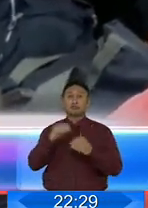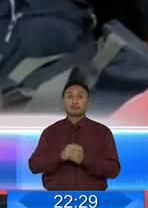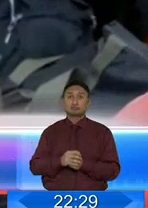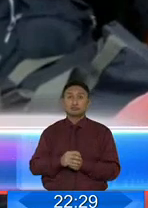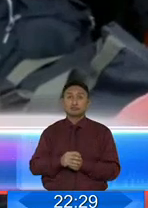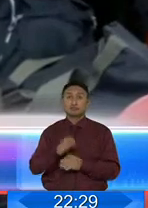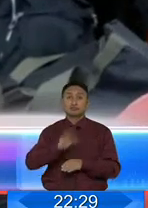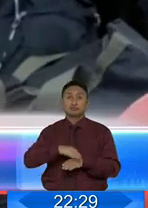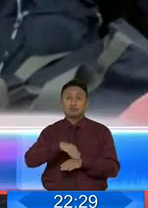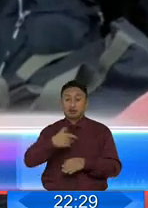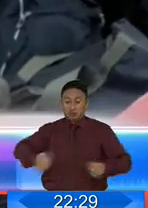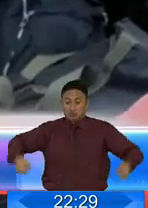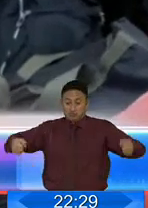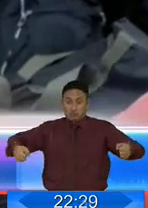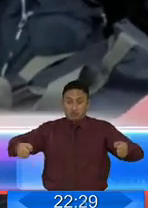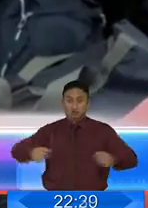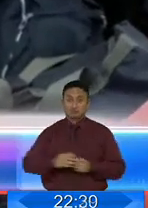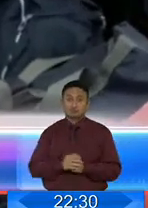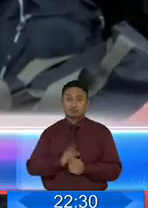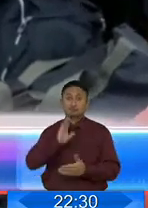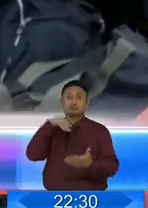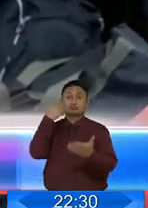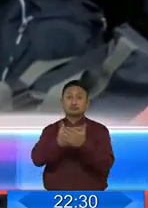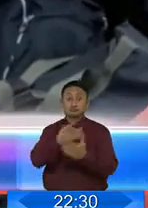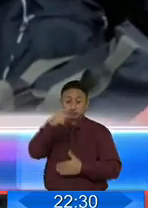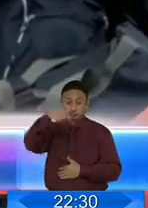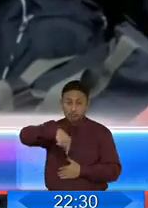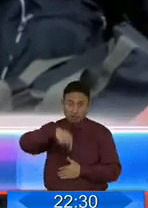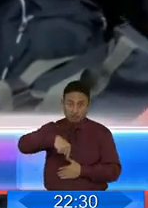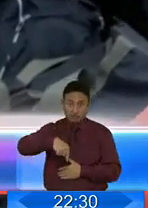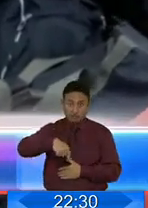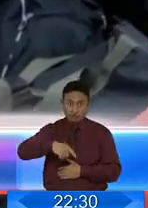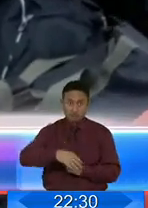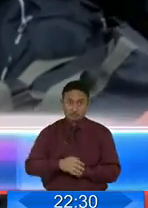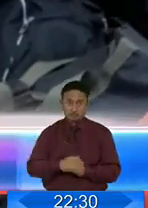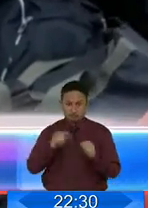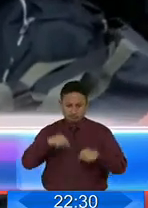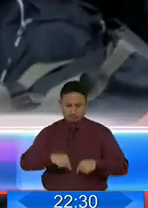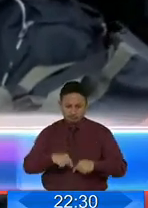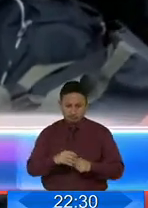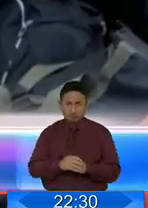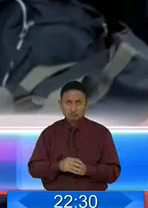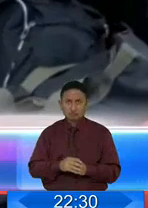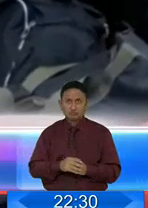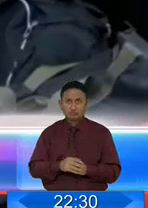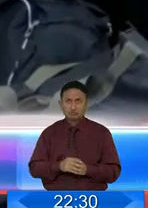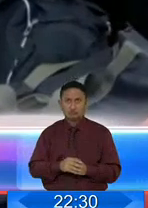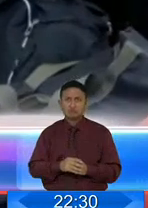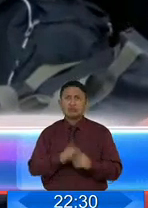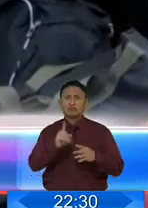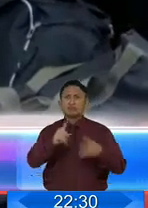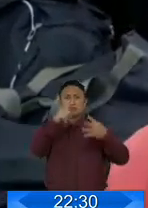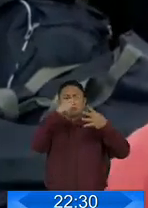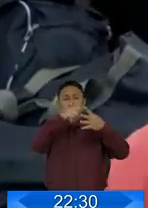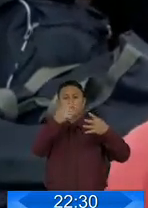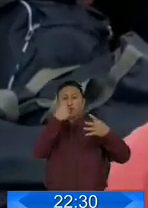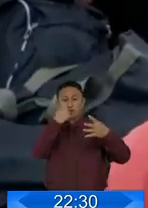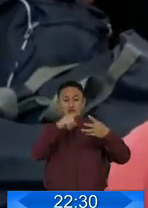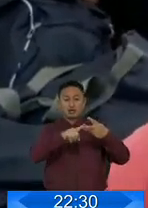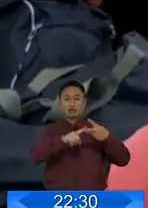por las maletas que llevo. Cuando llegamos aquí, en el paquete había incluido un poco de cosas,